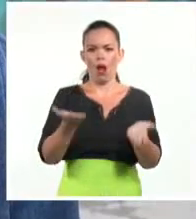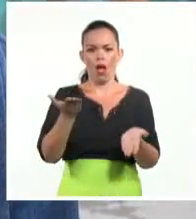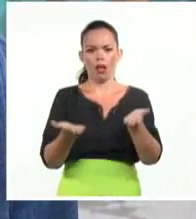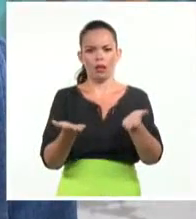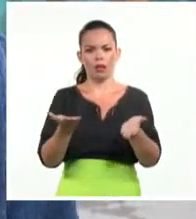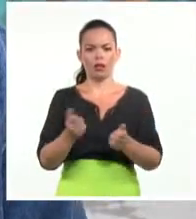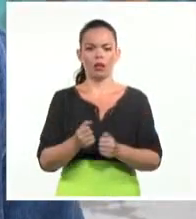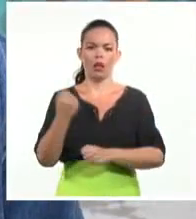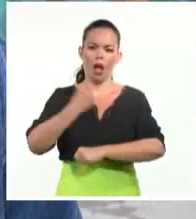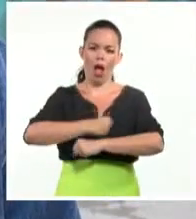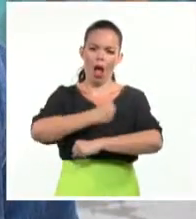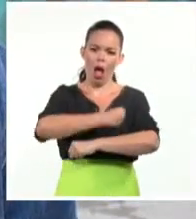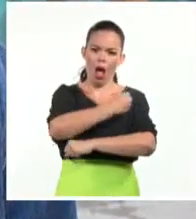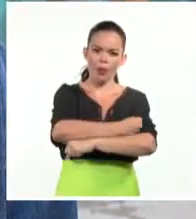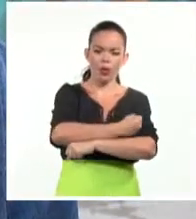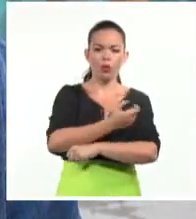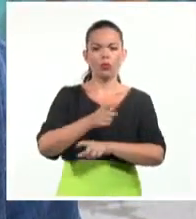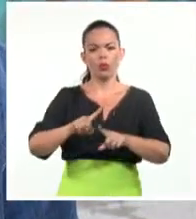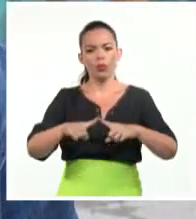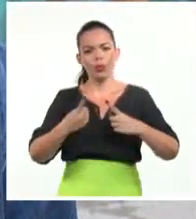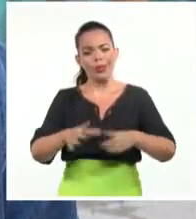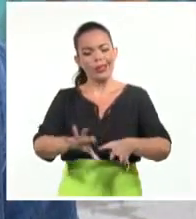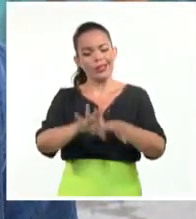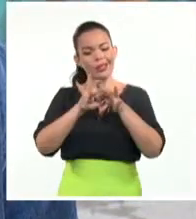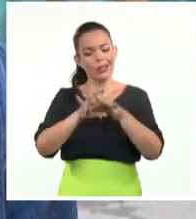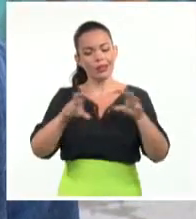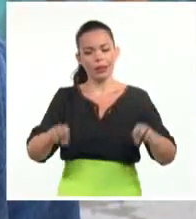camiones, que es la ruta crítica que tiene la provincia.